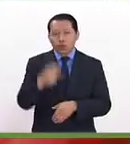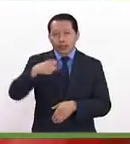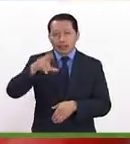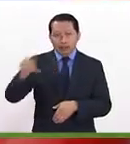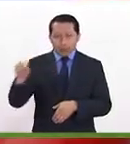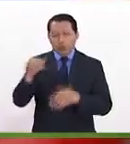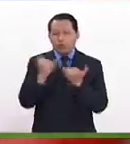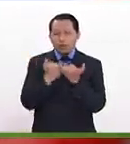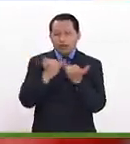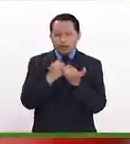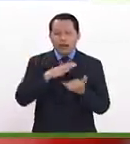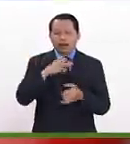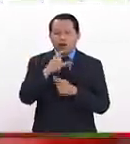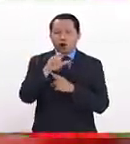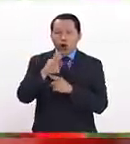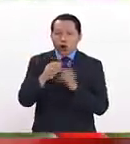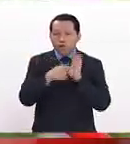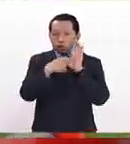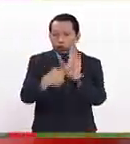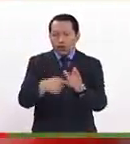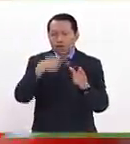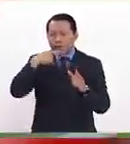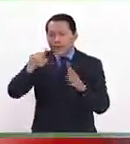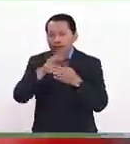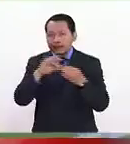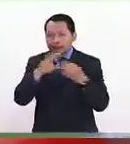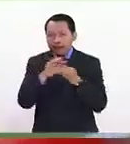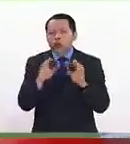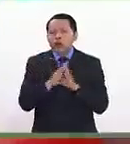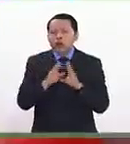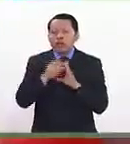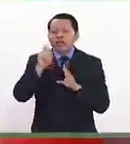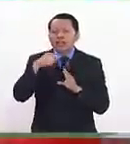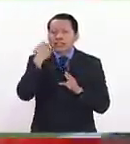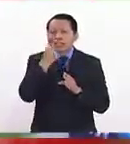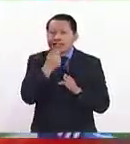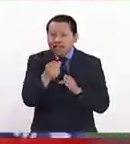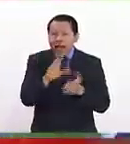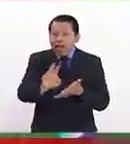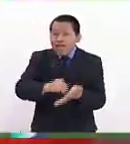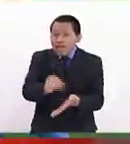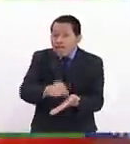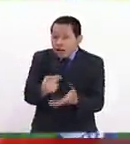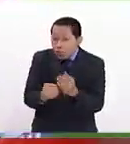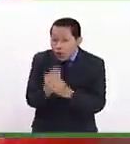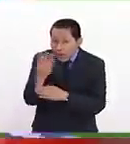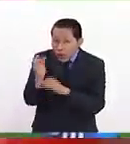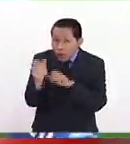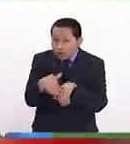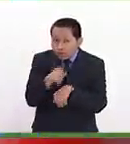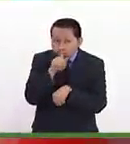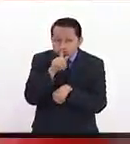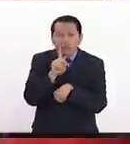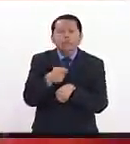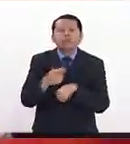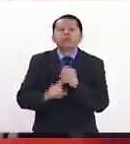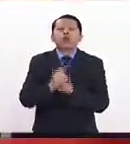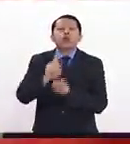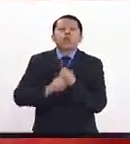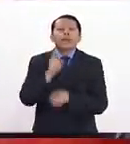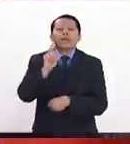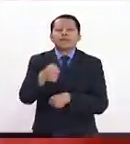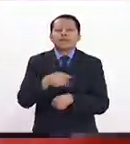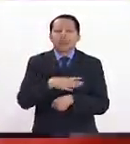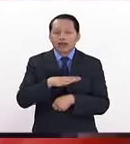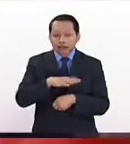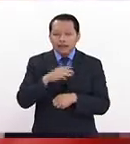Así lo dio a conocer el club a través de un comunicado. Esto no significa que el jugador haya firmado una renovación. Recordemos que el problema se desató cuando